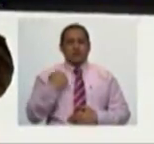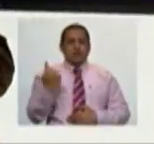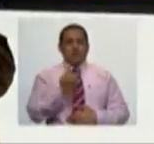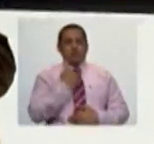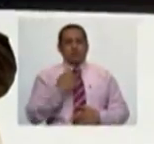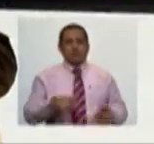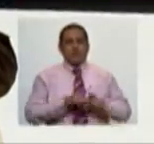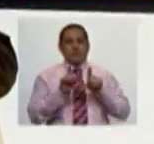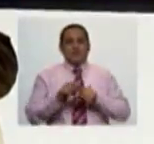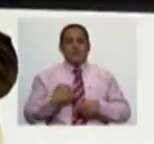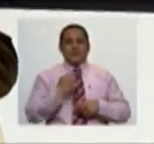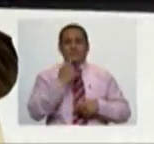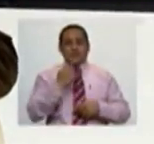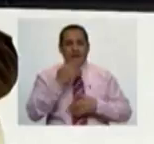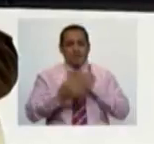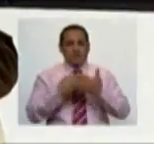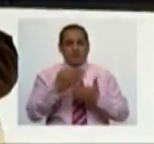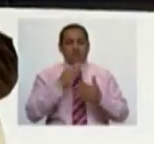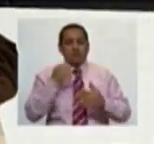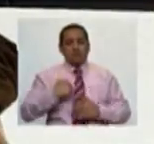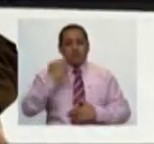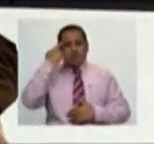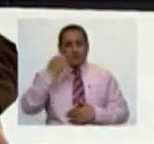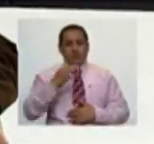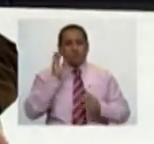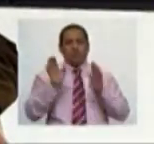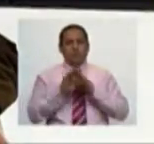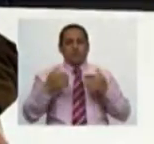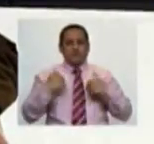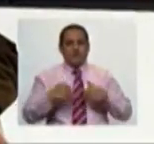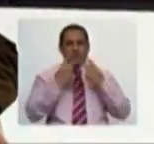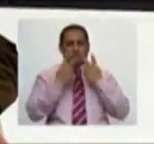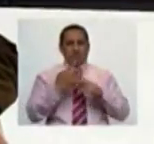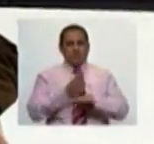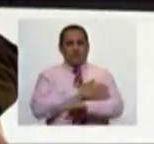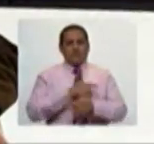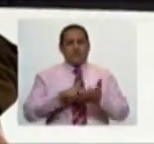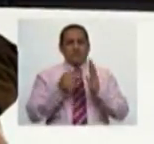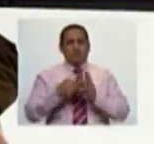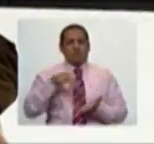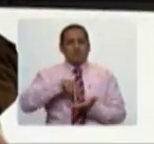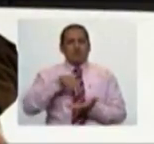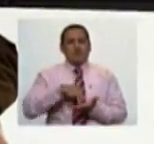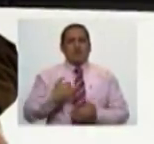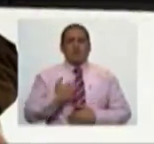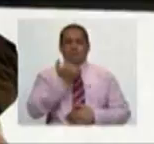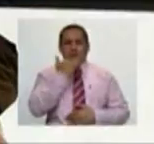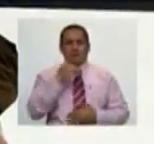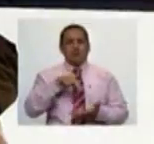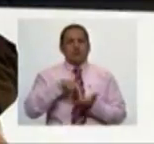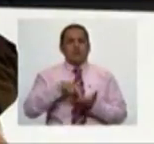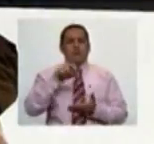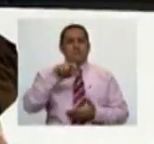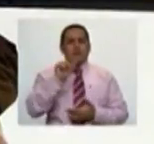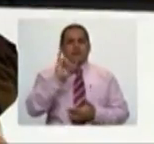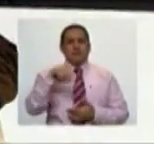de todos también está por delante, ¿no? Y creo que ya hemos visto, si se trata de una notaría, lo que ocurrió en la